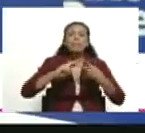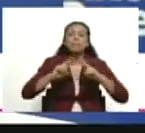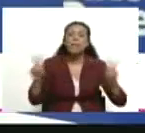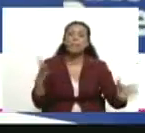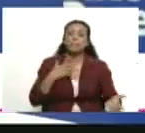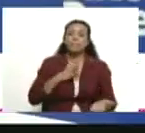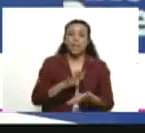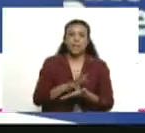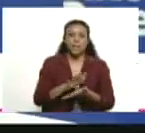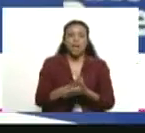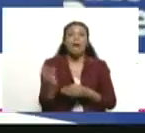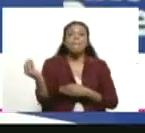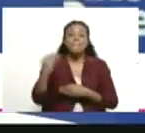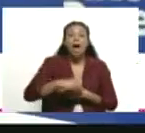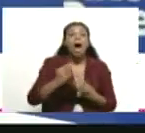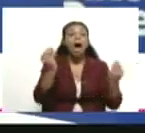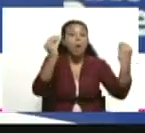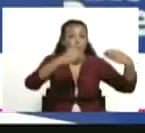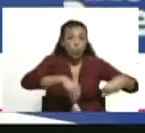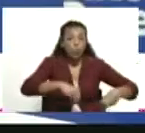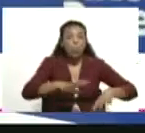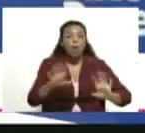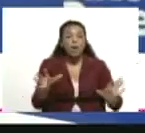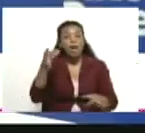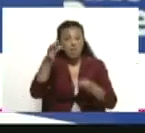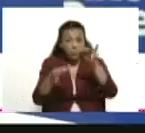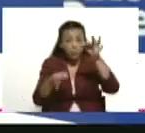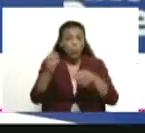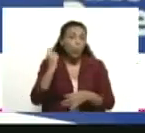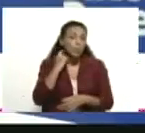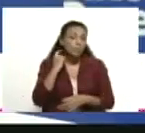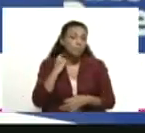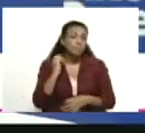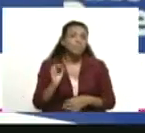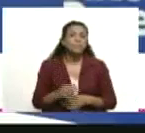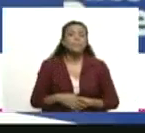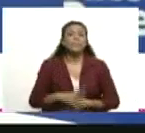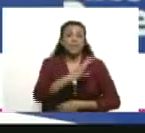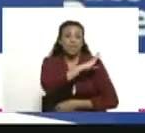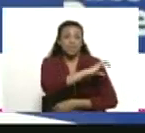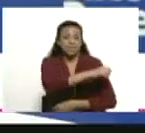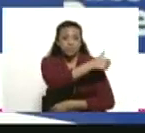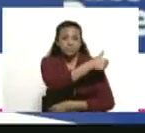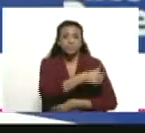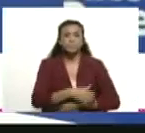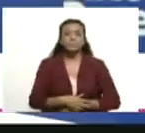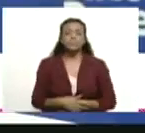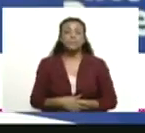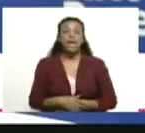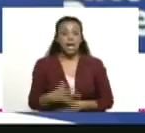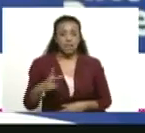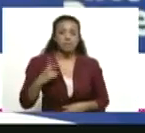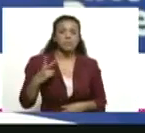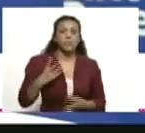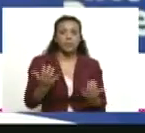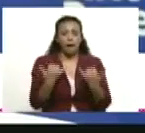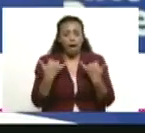tranquilidad. Y además estoy de acuerdo con el fiscal general de la República en este acto que ha